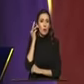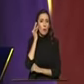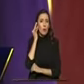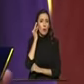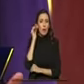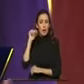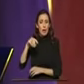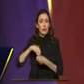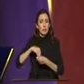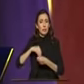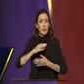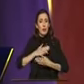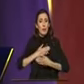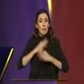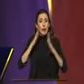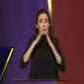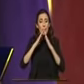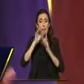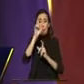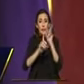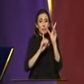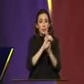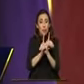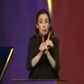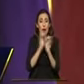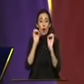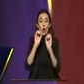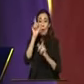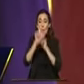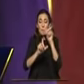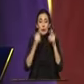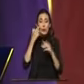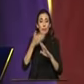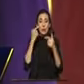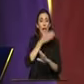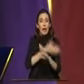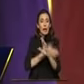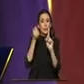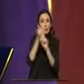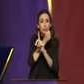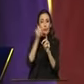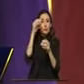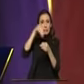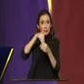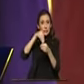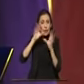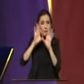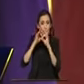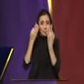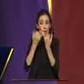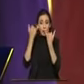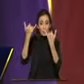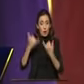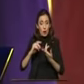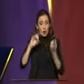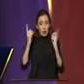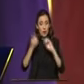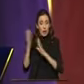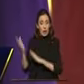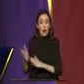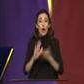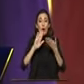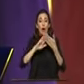hogar, personas con discapacidad, personas víctimas de violencia doméstica, de violencia sexual o personas de pueblos